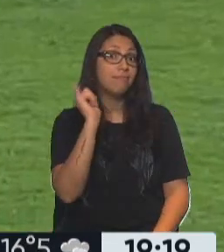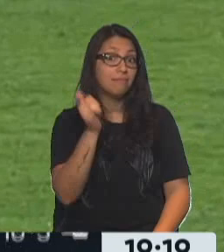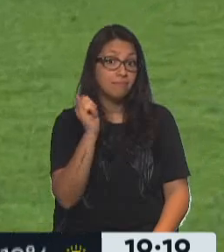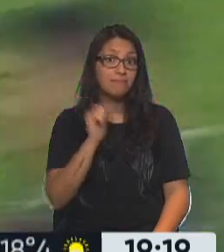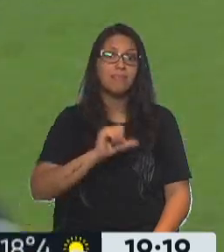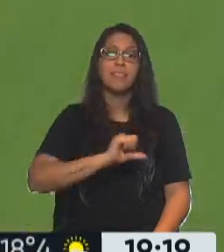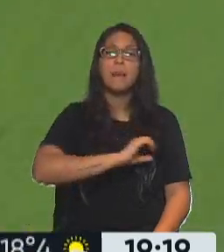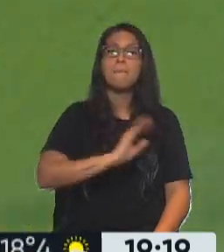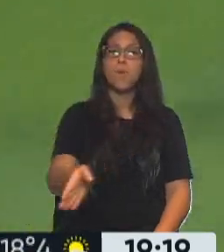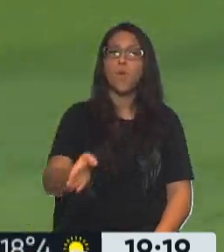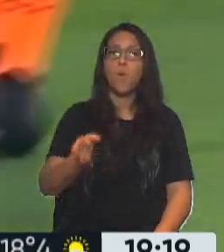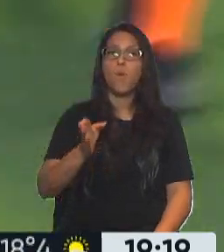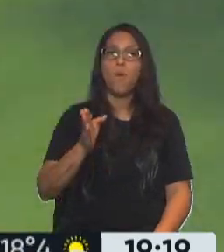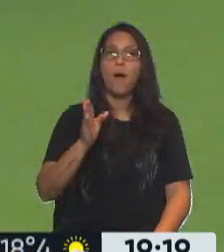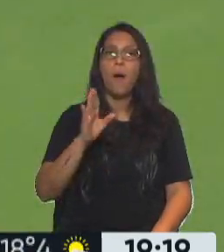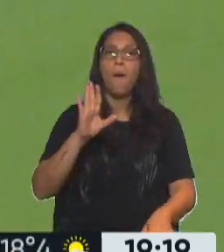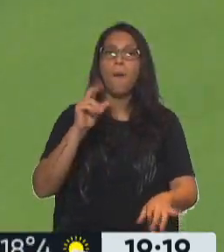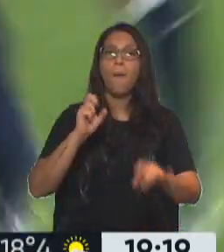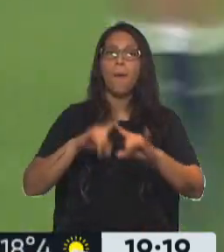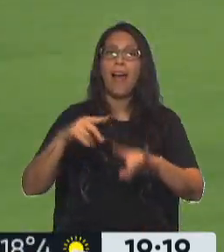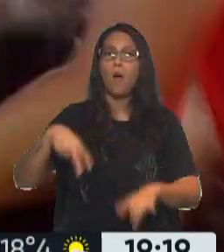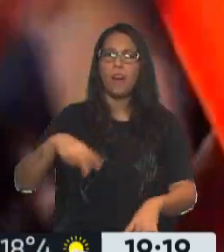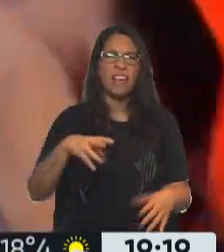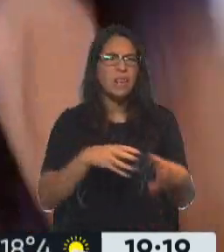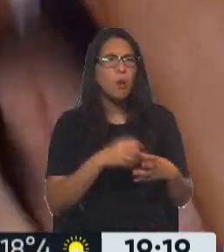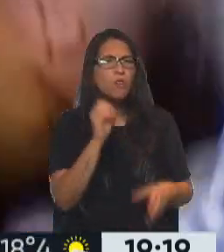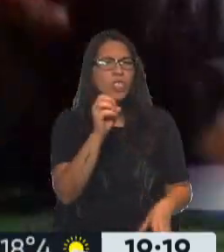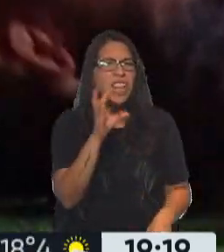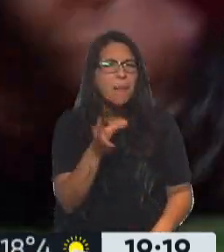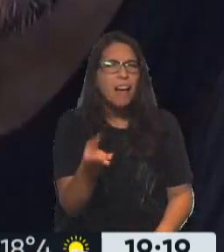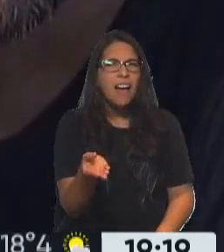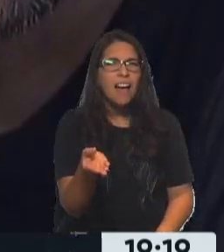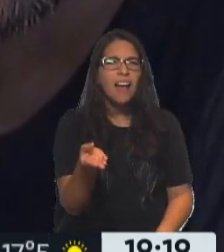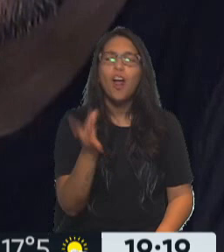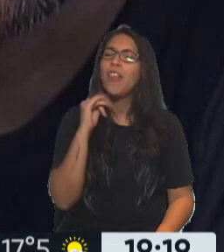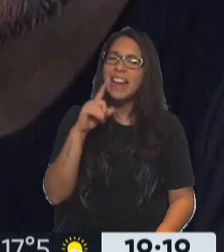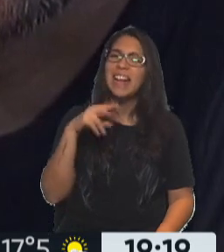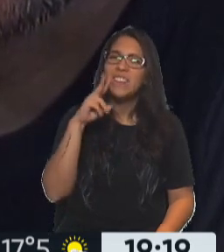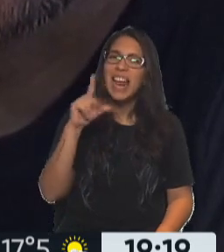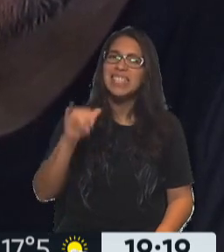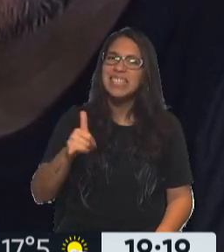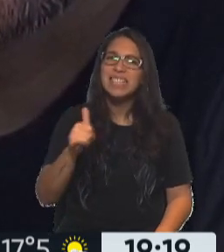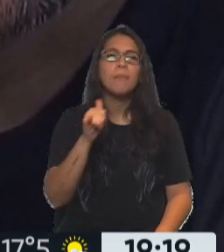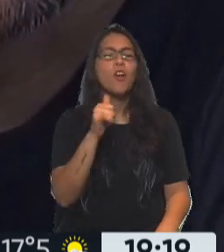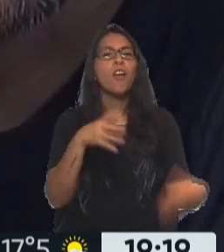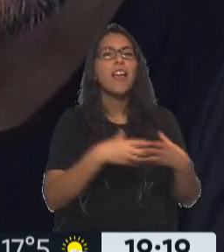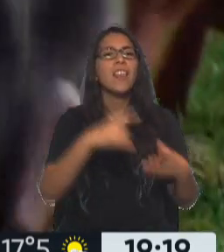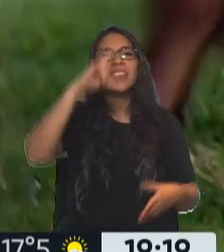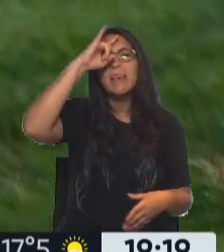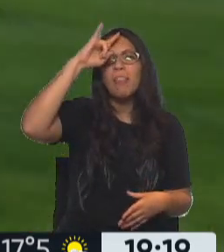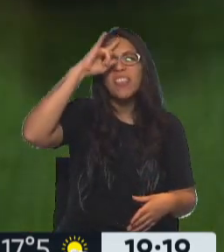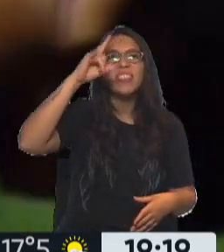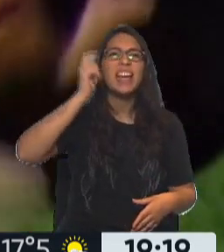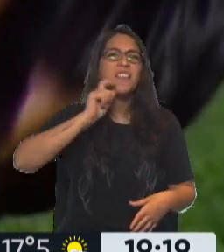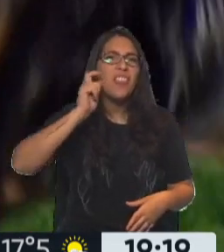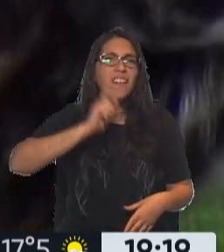ganó Almirante Brown 2-0. ¿Cómo se llama el equipo? Daniel Vila. No, Daniel Vila sé quién es. Independiente Rivadavia. Ah,